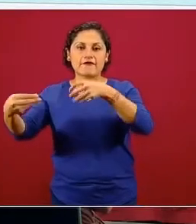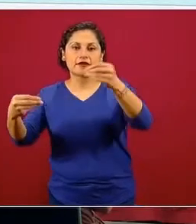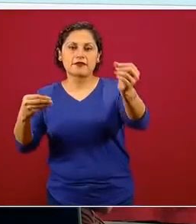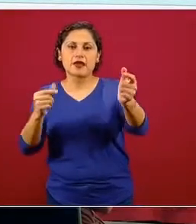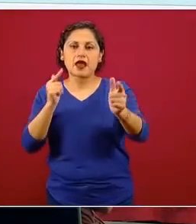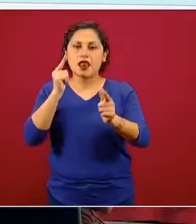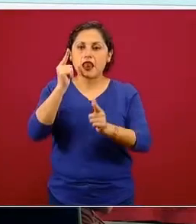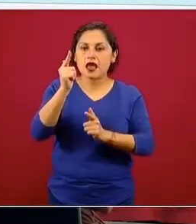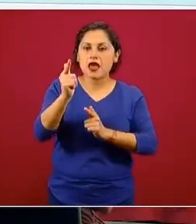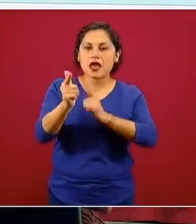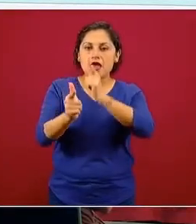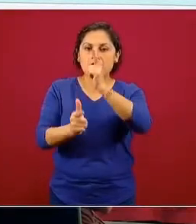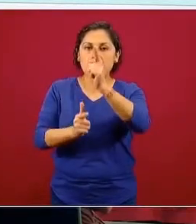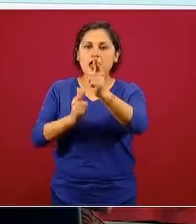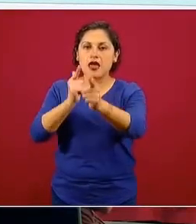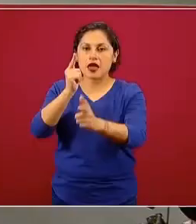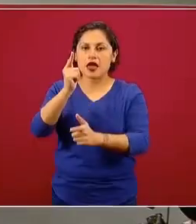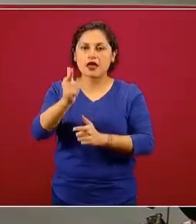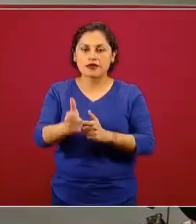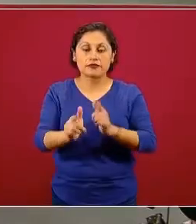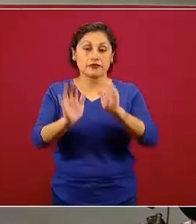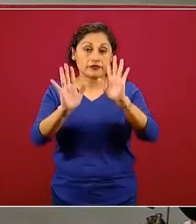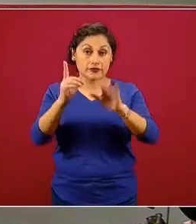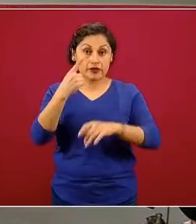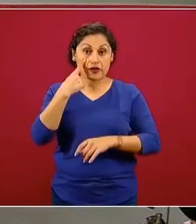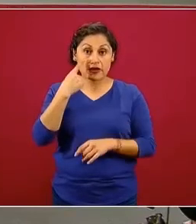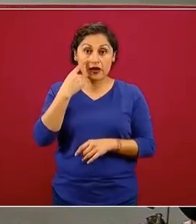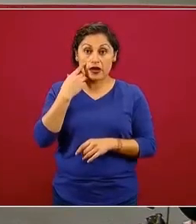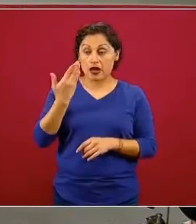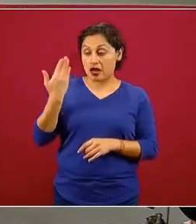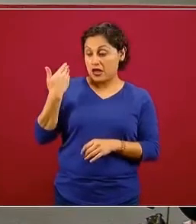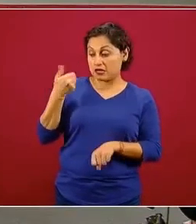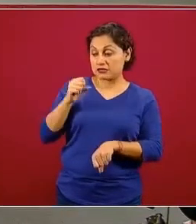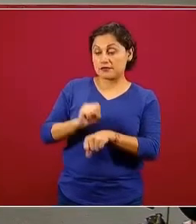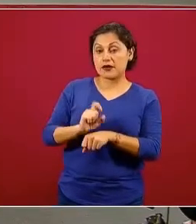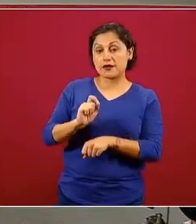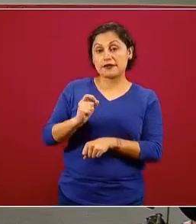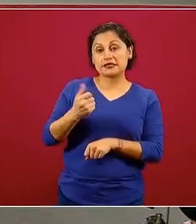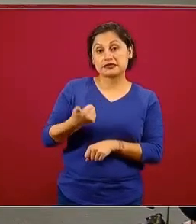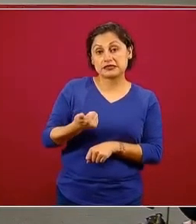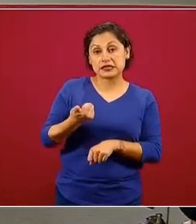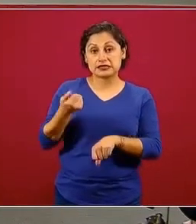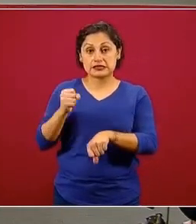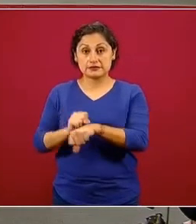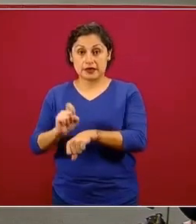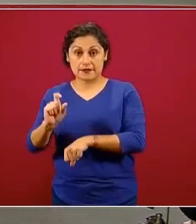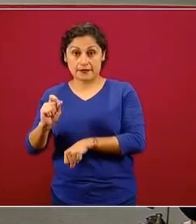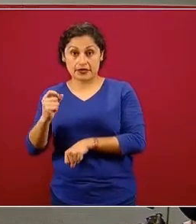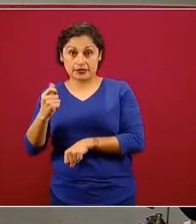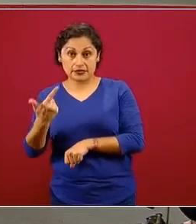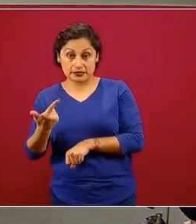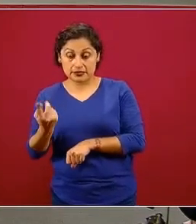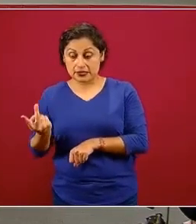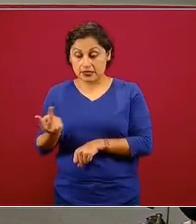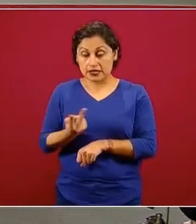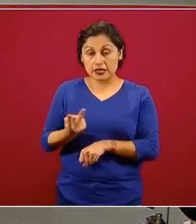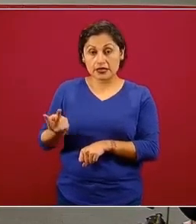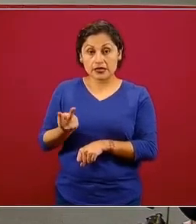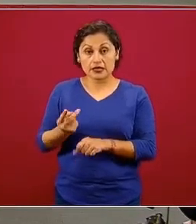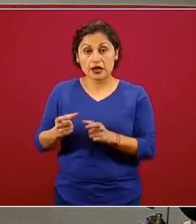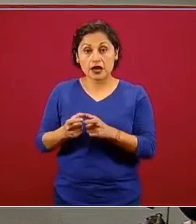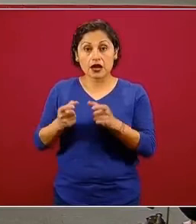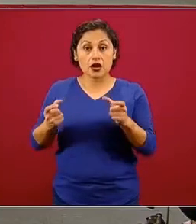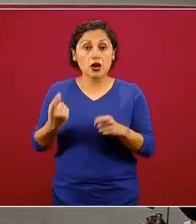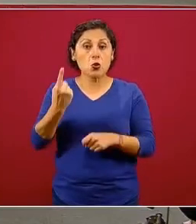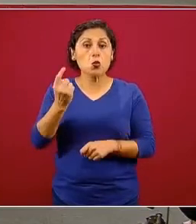enlentecimiento de la epidemia. Tuvimos apenas entre la semana 26 y la semana 27 un incremento de 1%